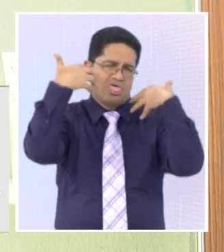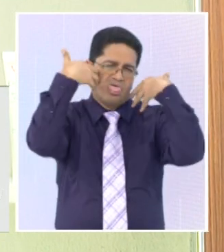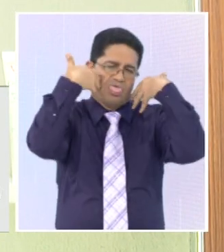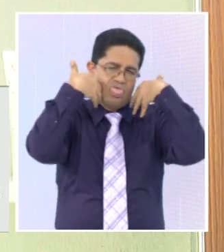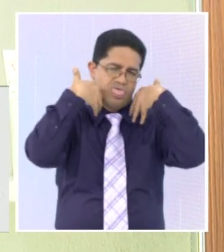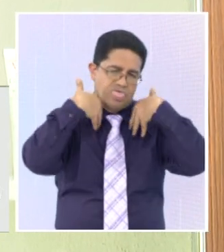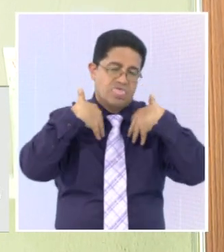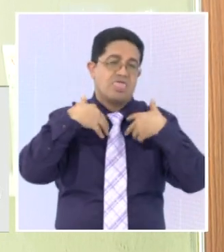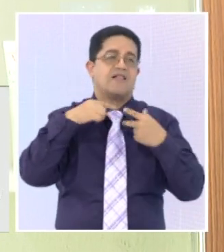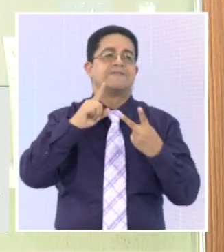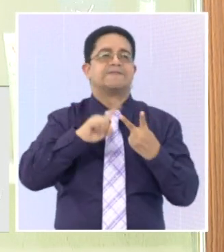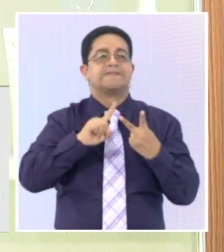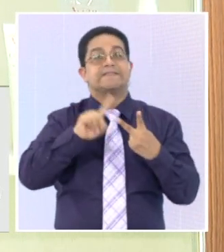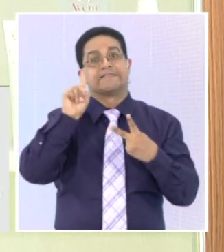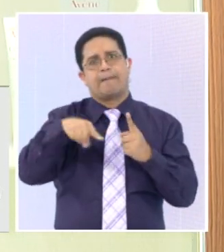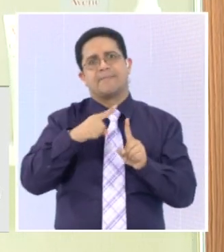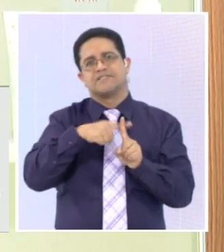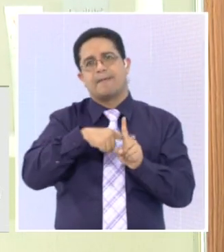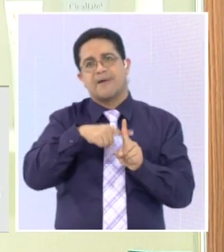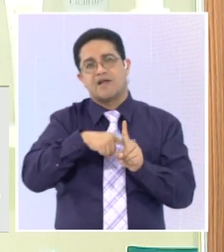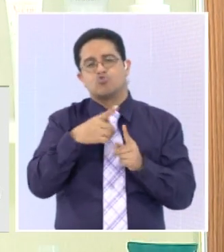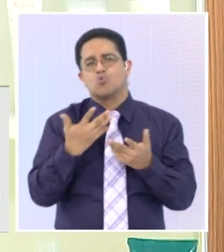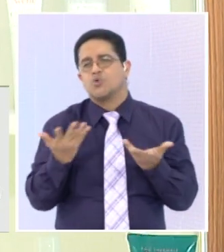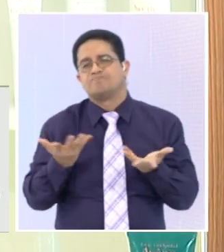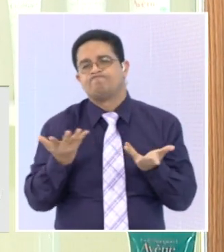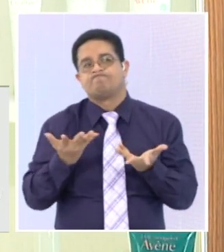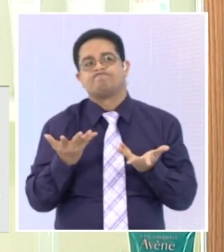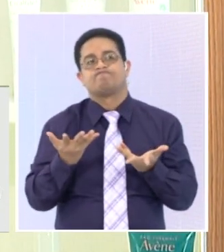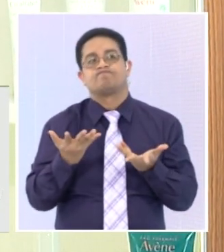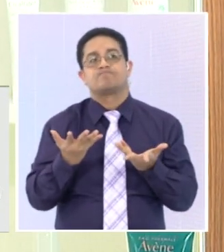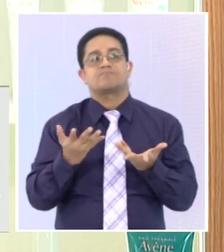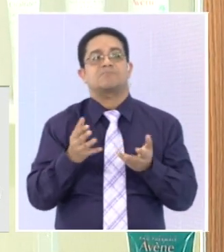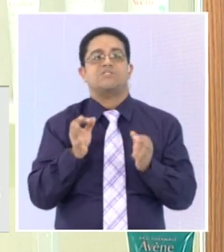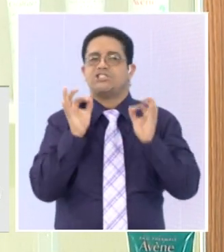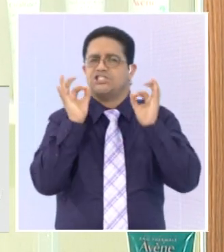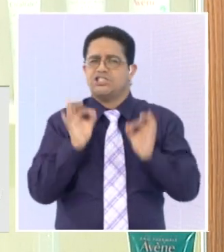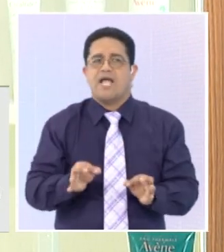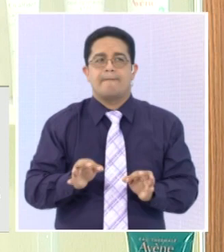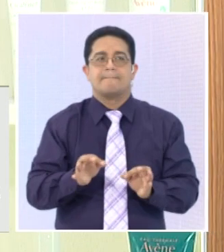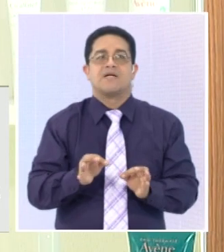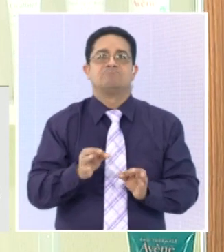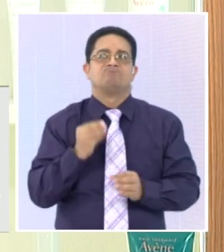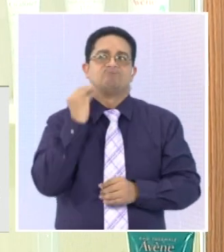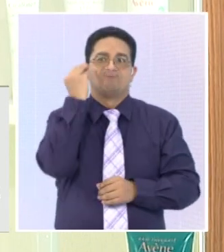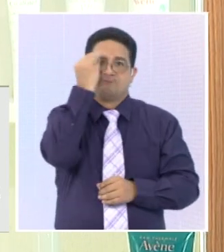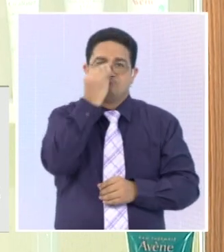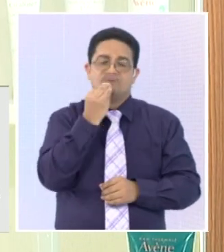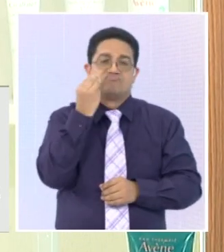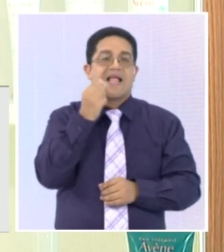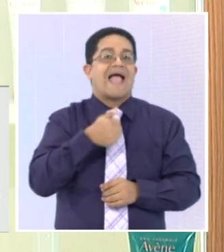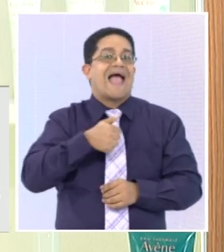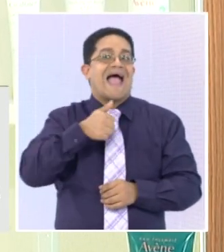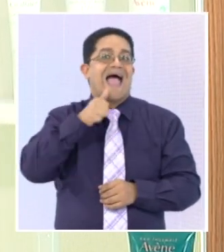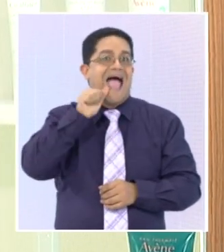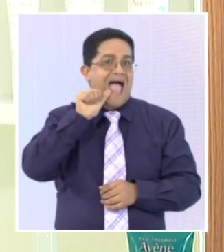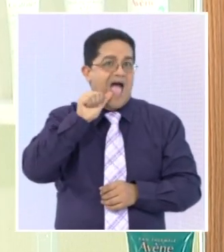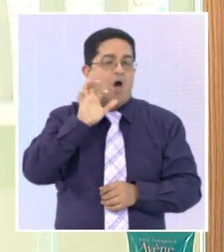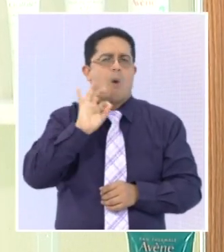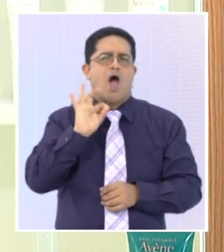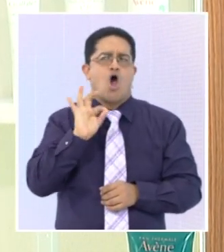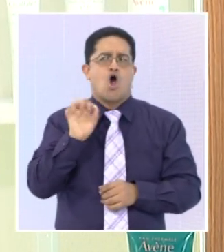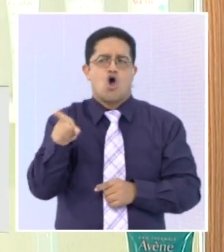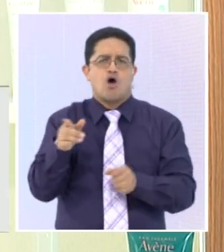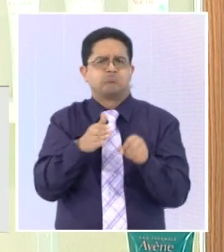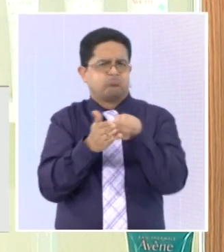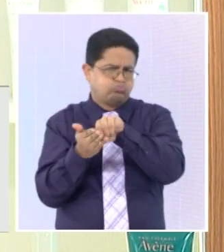emanar por la misma temperatura, es estar constantemente limpiando el rostro, ya sea con agua micelar o con un limpiador que esté